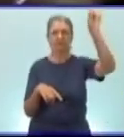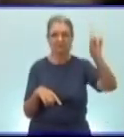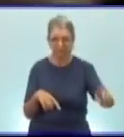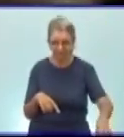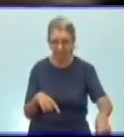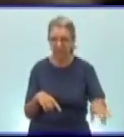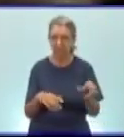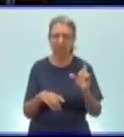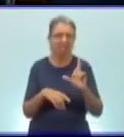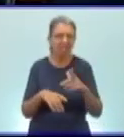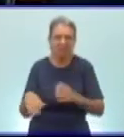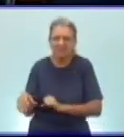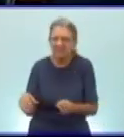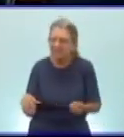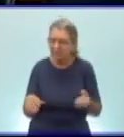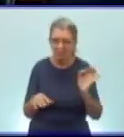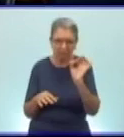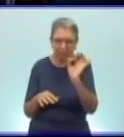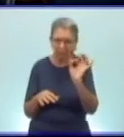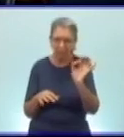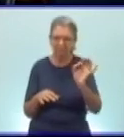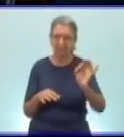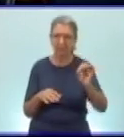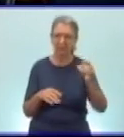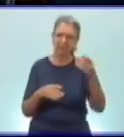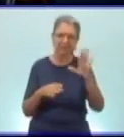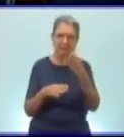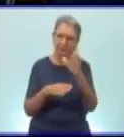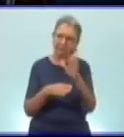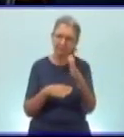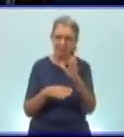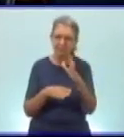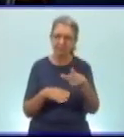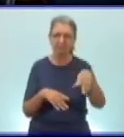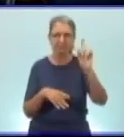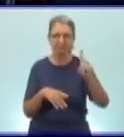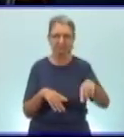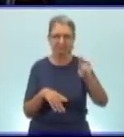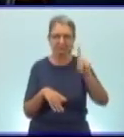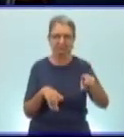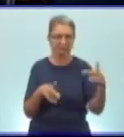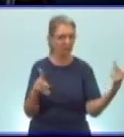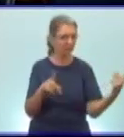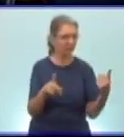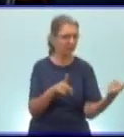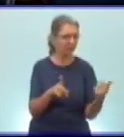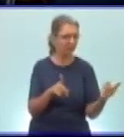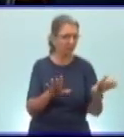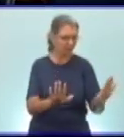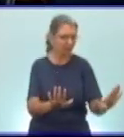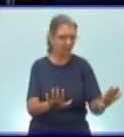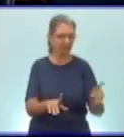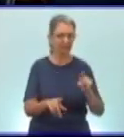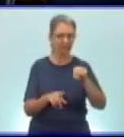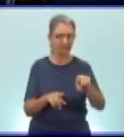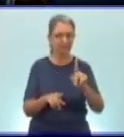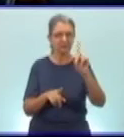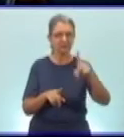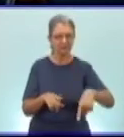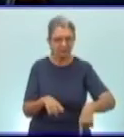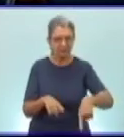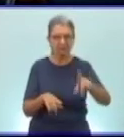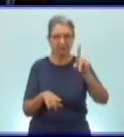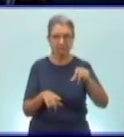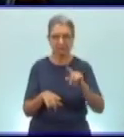nada. Si lo hacemos a una velocidad intermedia, el del medio se dispara y los otros dos se detienen. Y si lo